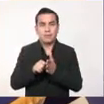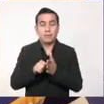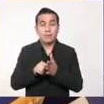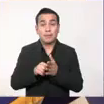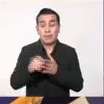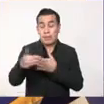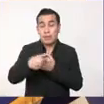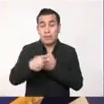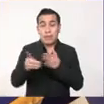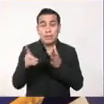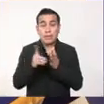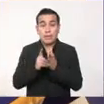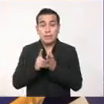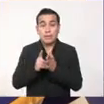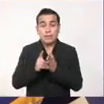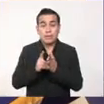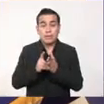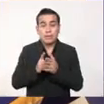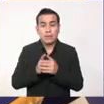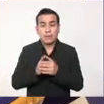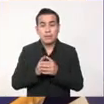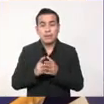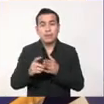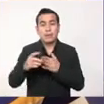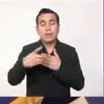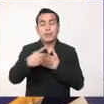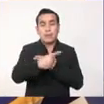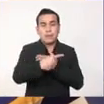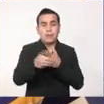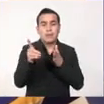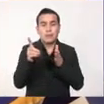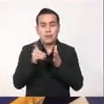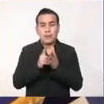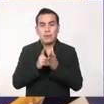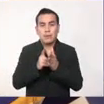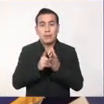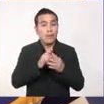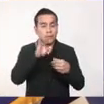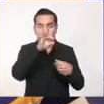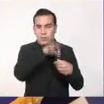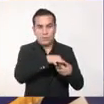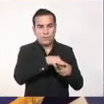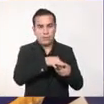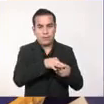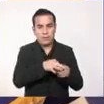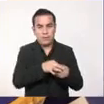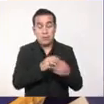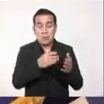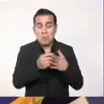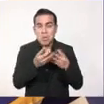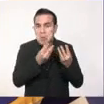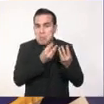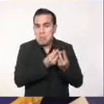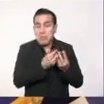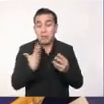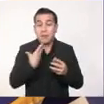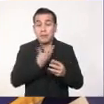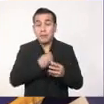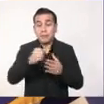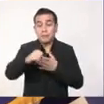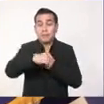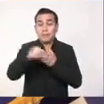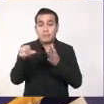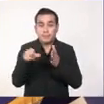estos diputados, mejor dicho, porque la asamblea se compone de otros diputados también, los que no votaron, aunque sean minoría, pero esta